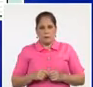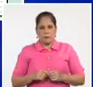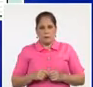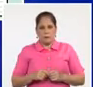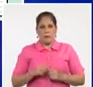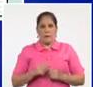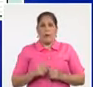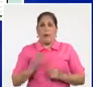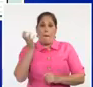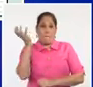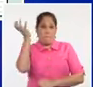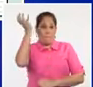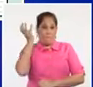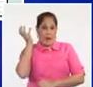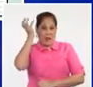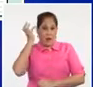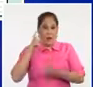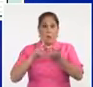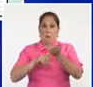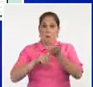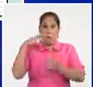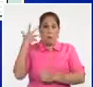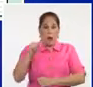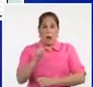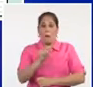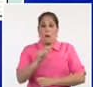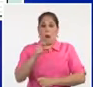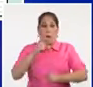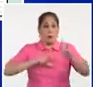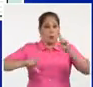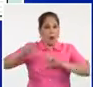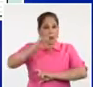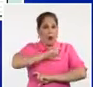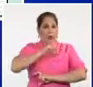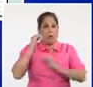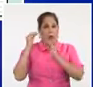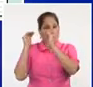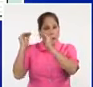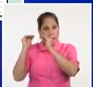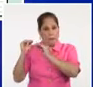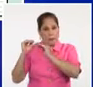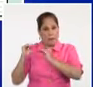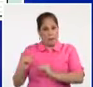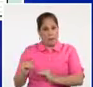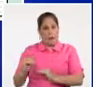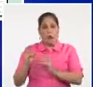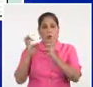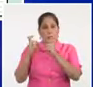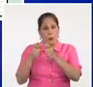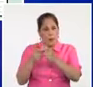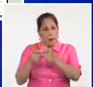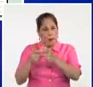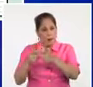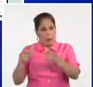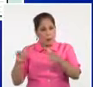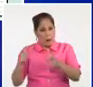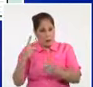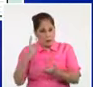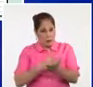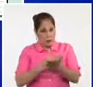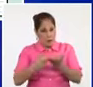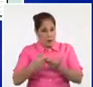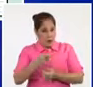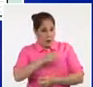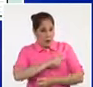Mella, Palma Soriano, Santiago y Contramaestre, aunque tiene ese orden por el número de casos en los últimos días,